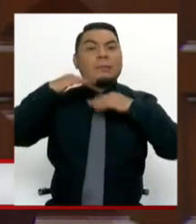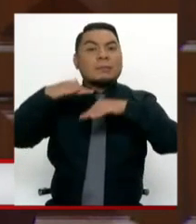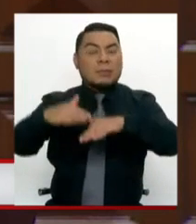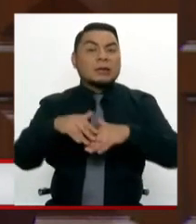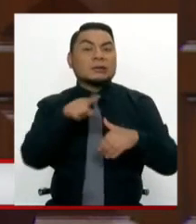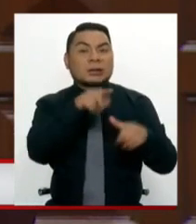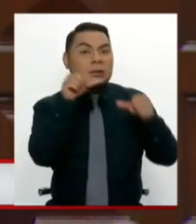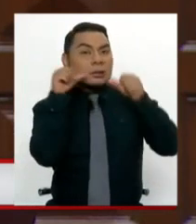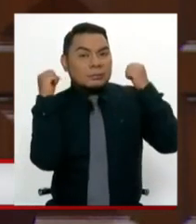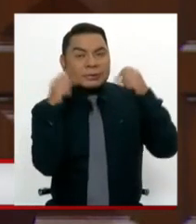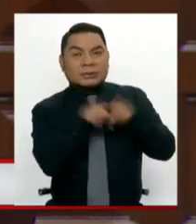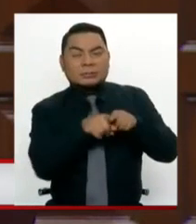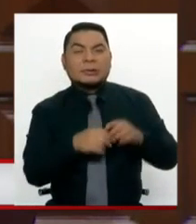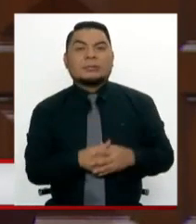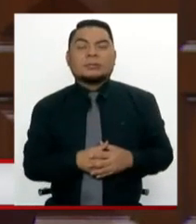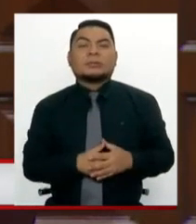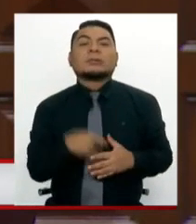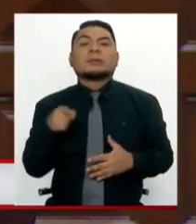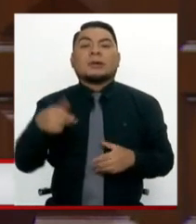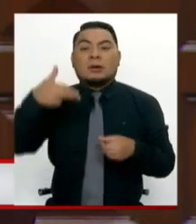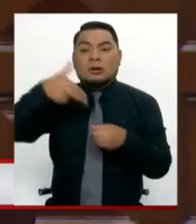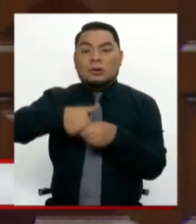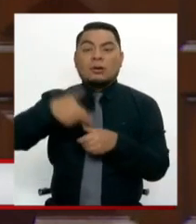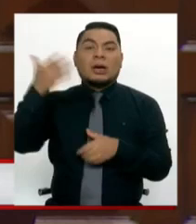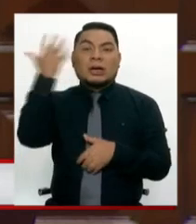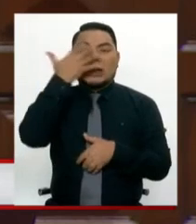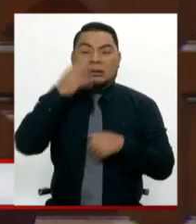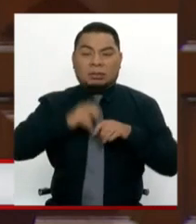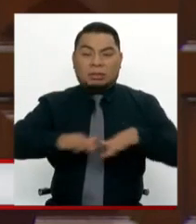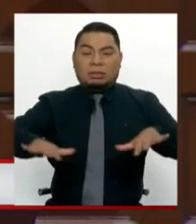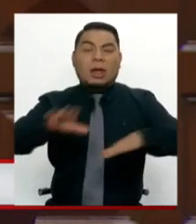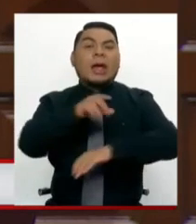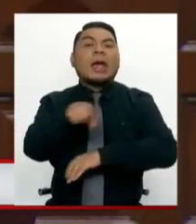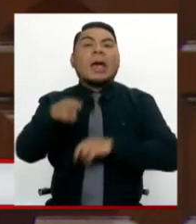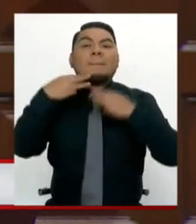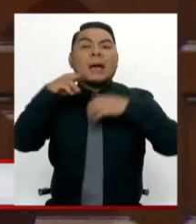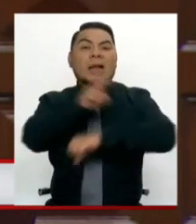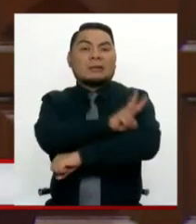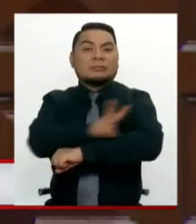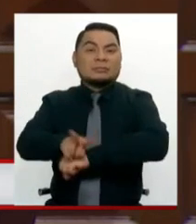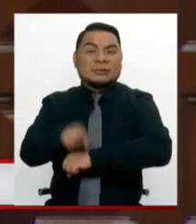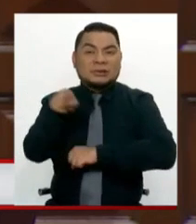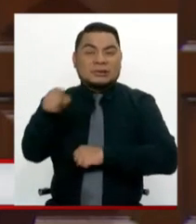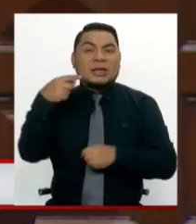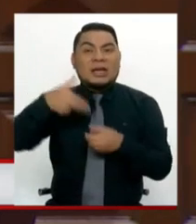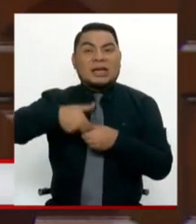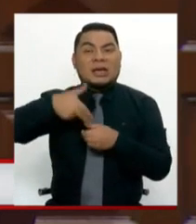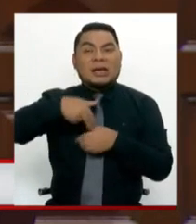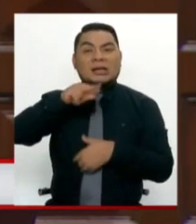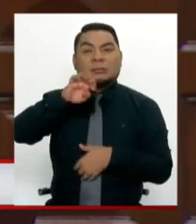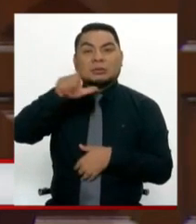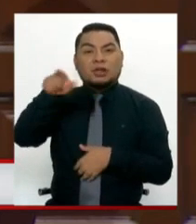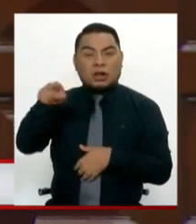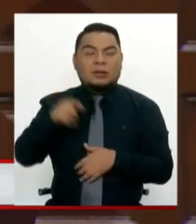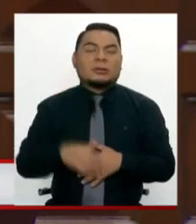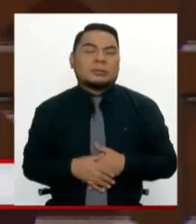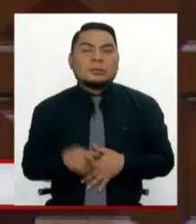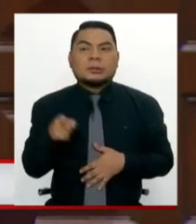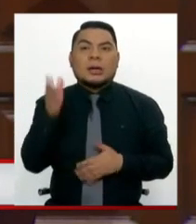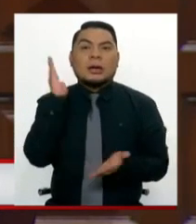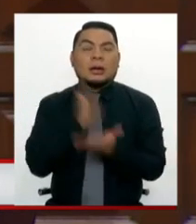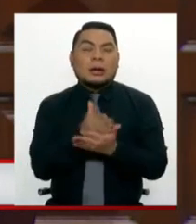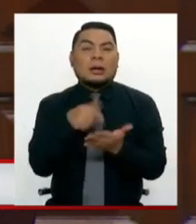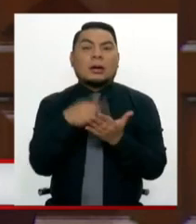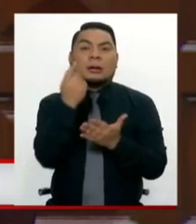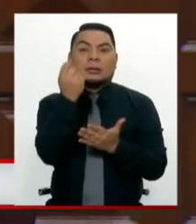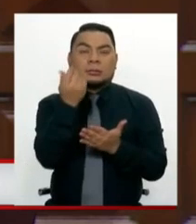en la Amazonía. En cuanto al derrame de petróleo en el mar de Ventanilla, causado por Repsol, se le ha impuesto